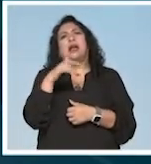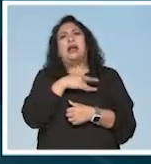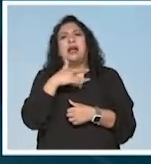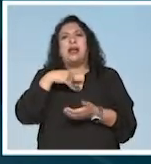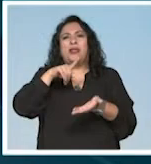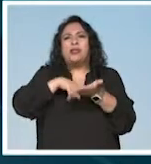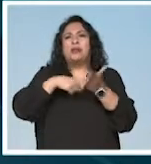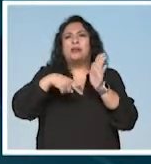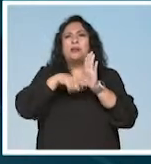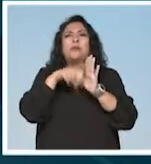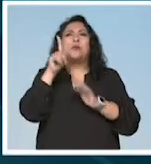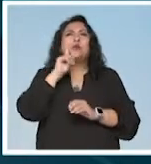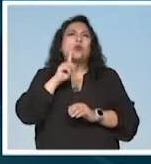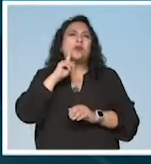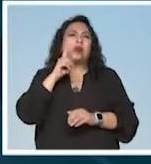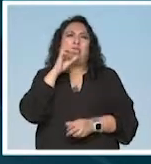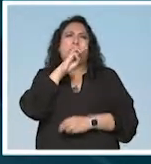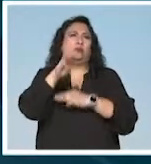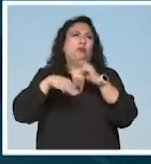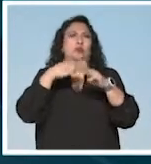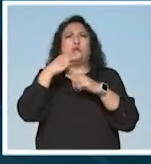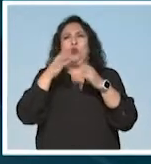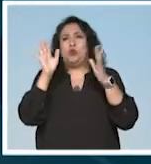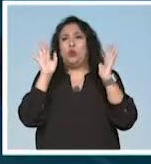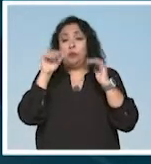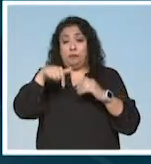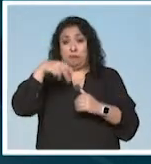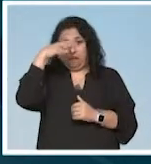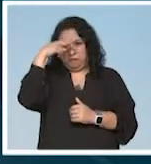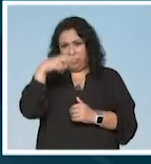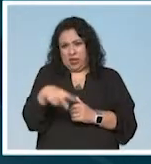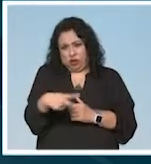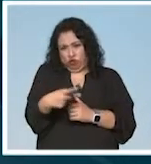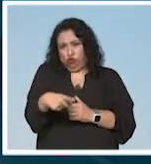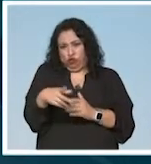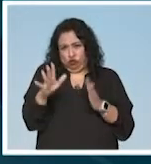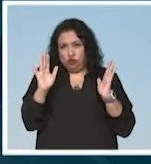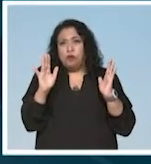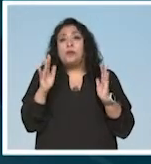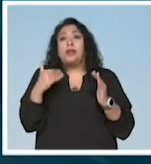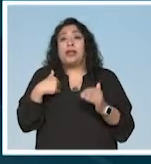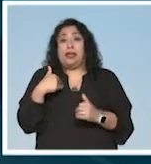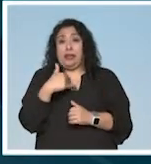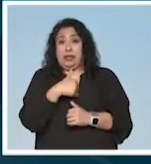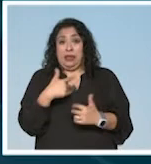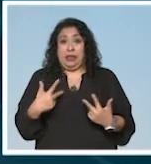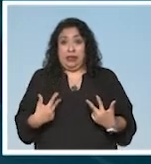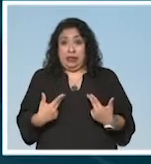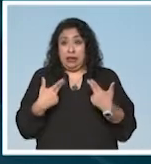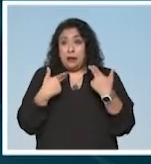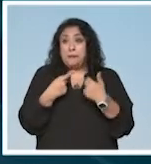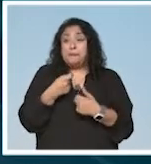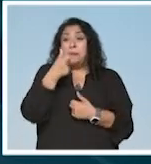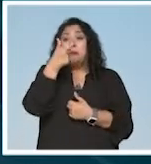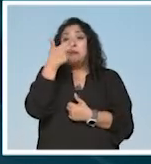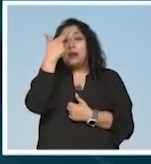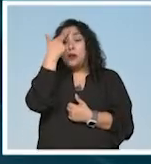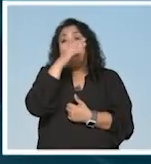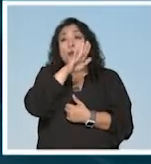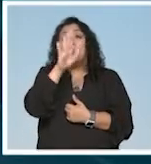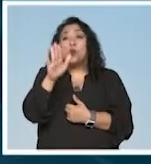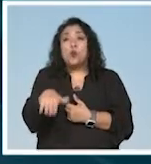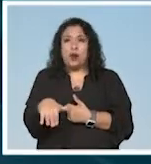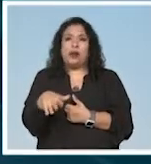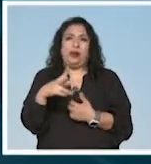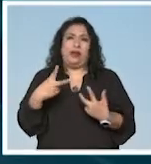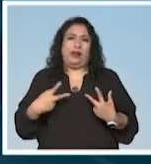malignas en las mujeres de todo el mundo en México en nuestro caso particular el cáncer de mama es la primera causa de muerte